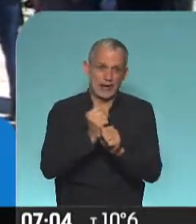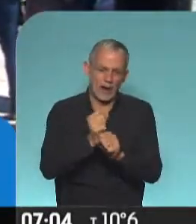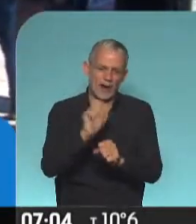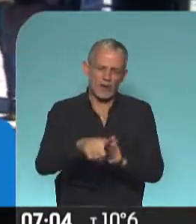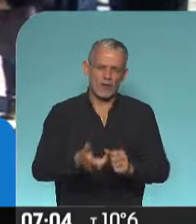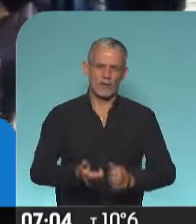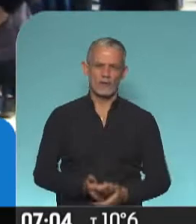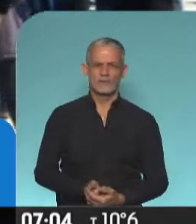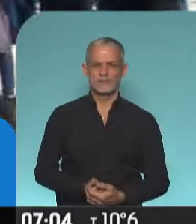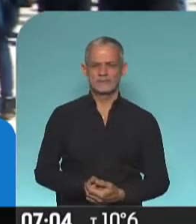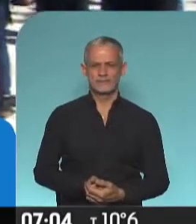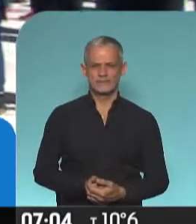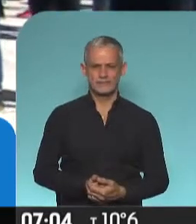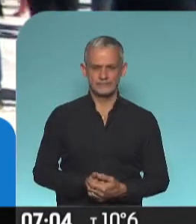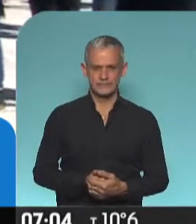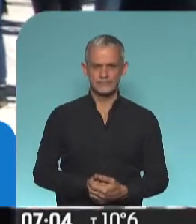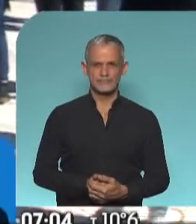laboral.